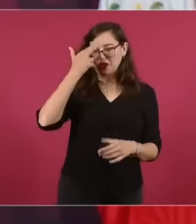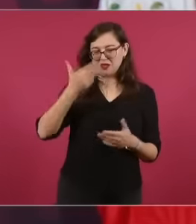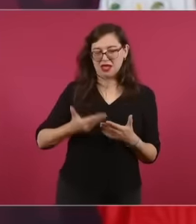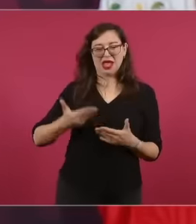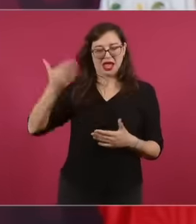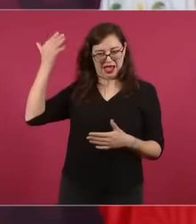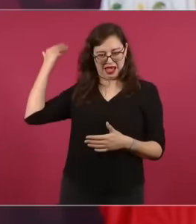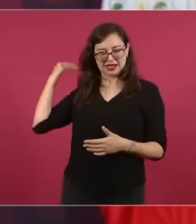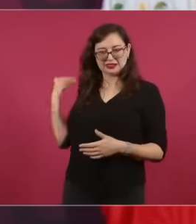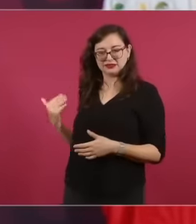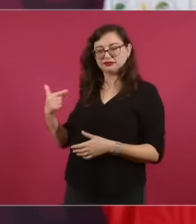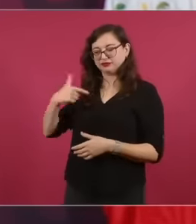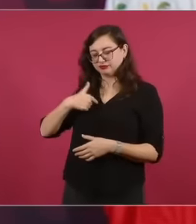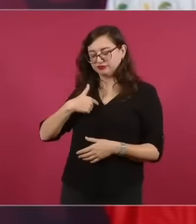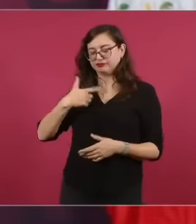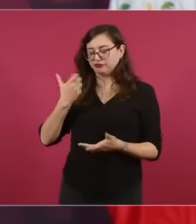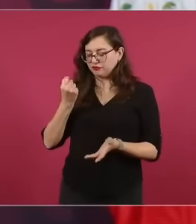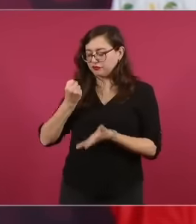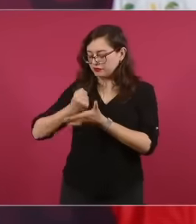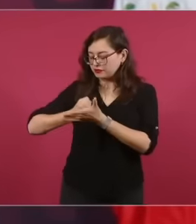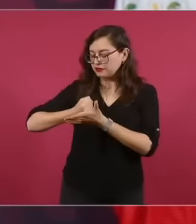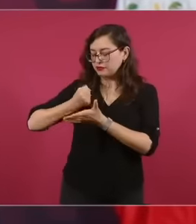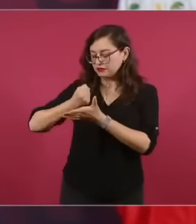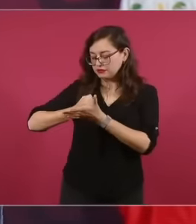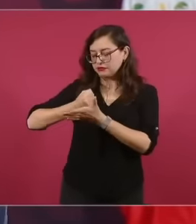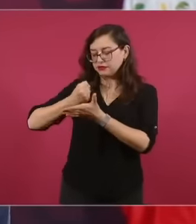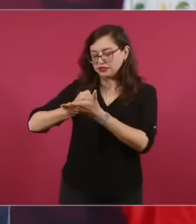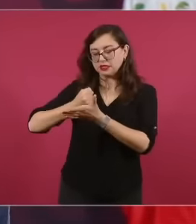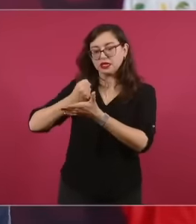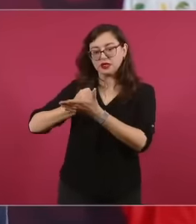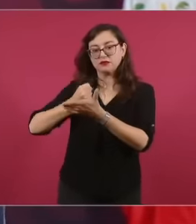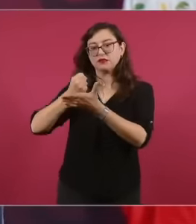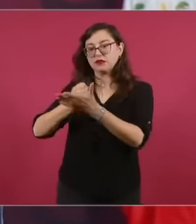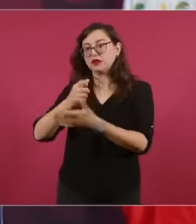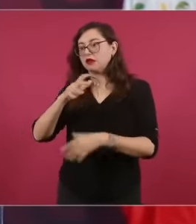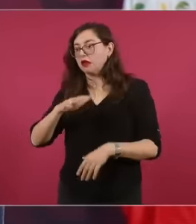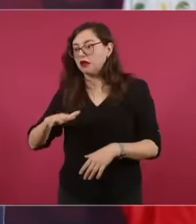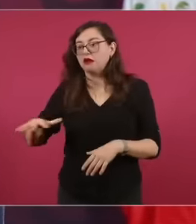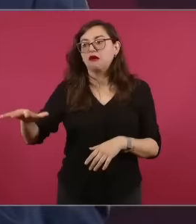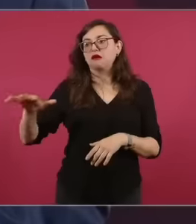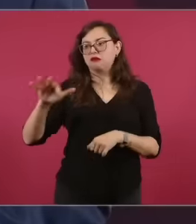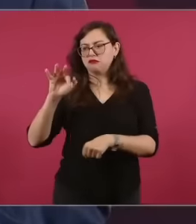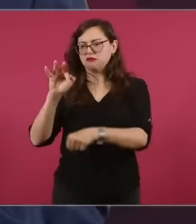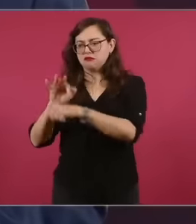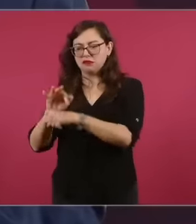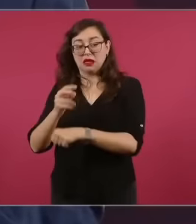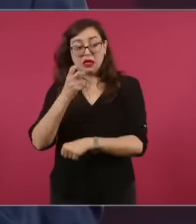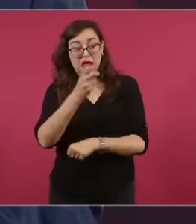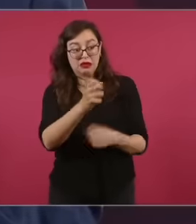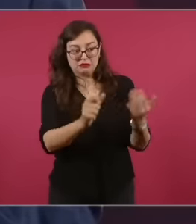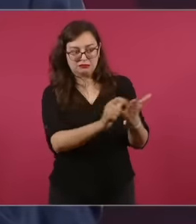nosotros luchando en favor del pueblo, en contra de esas reformas,